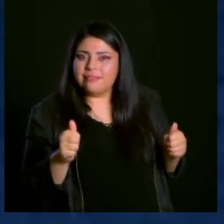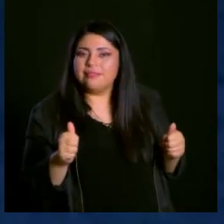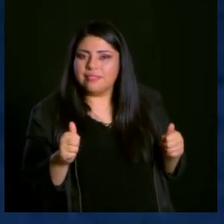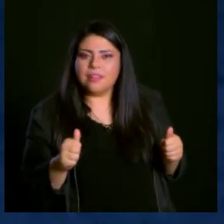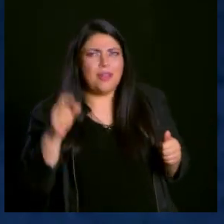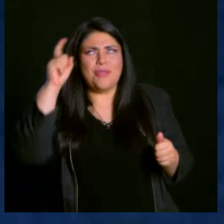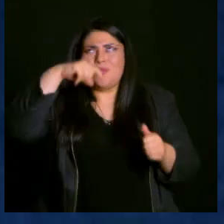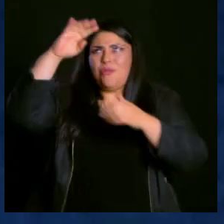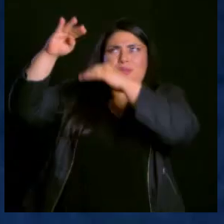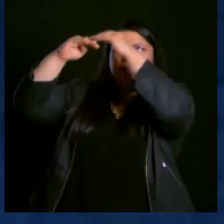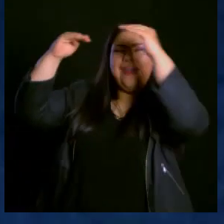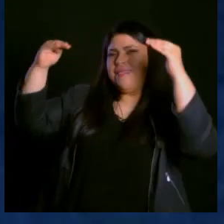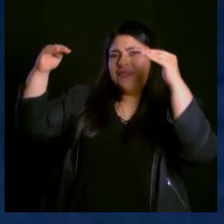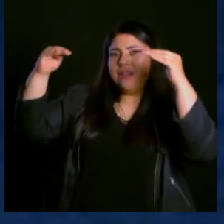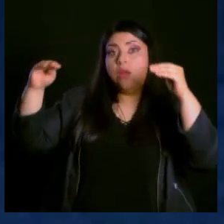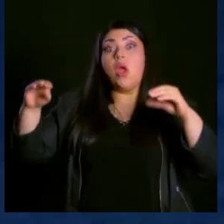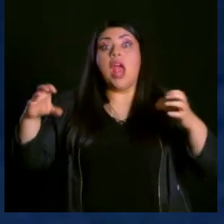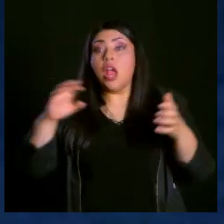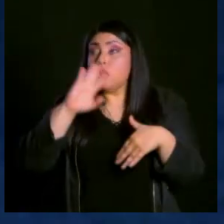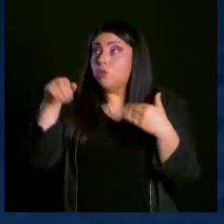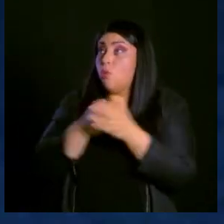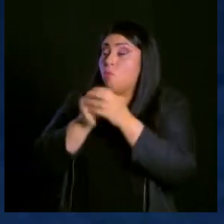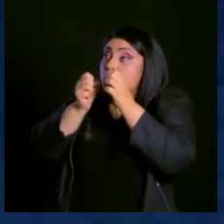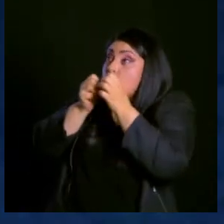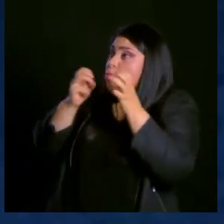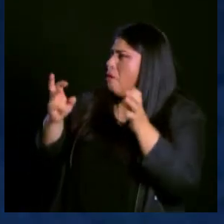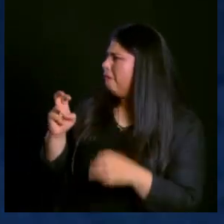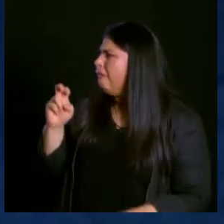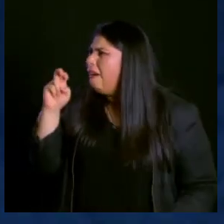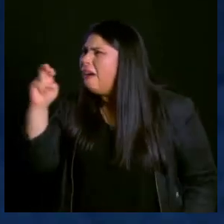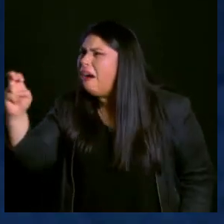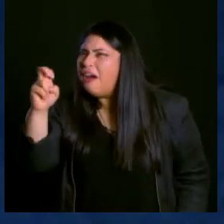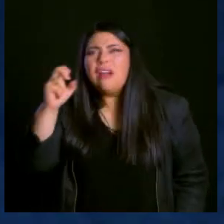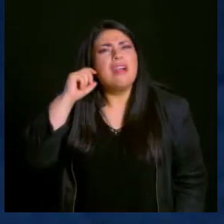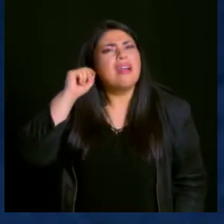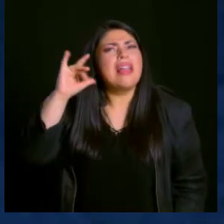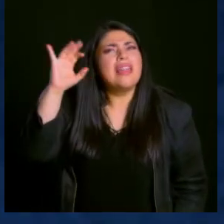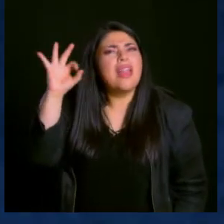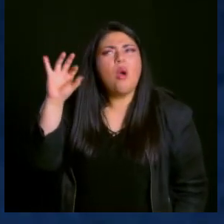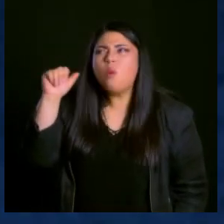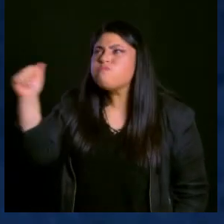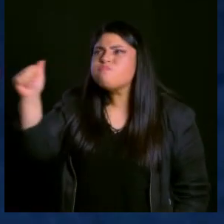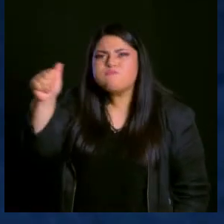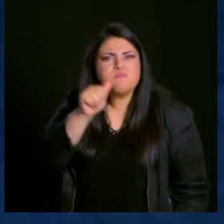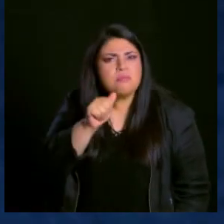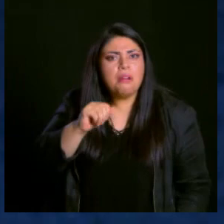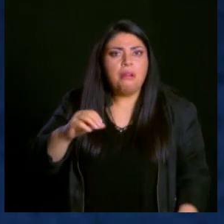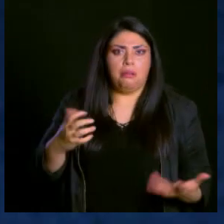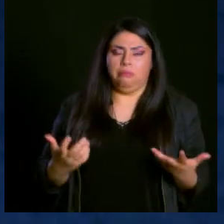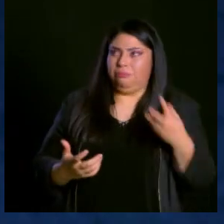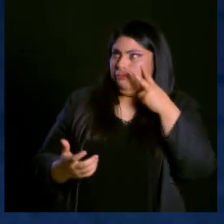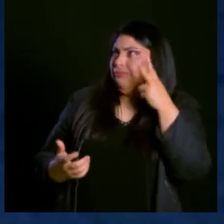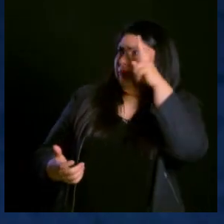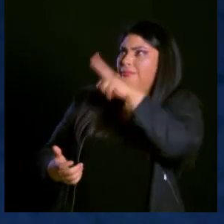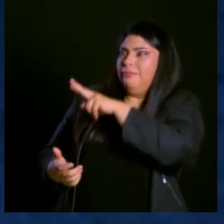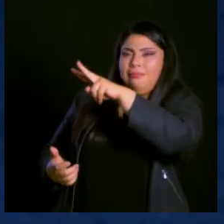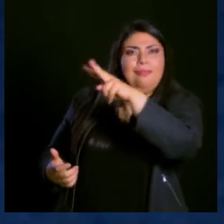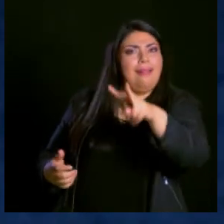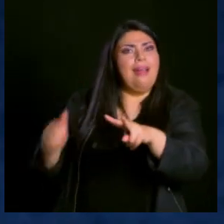y estaban atónitos y maravillados diciendo Mirad no son galileos todos estos que hablan cómo pues les oímos hablar en cada